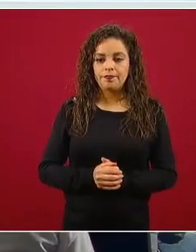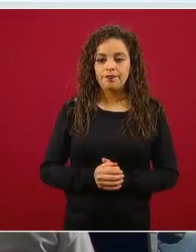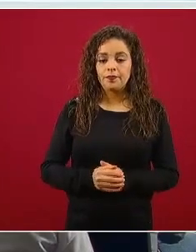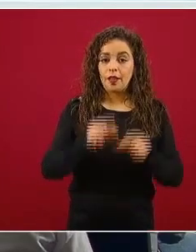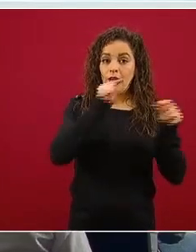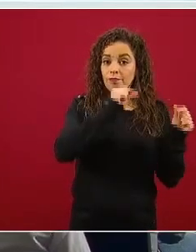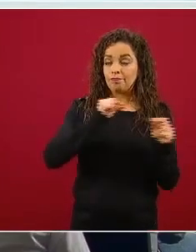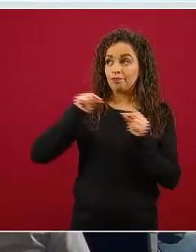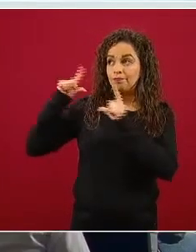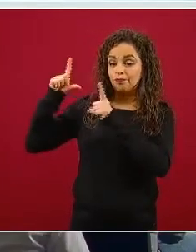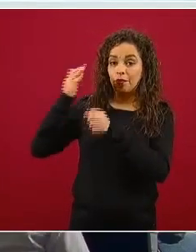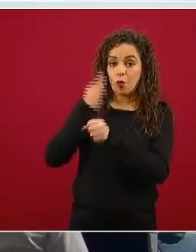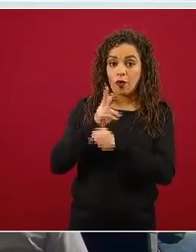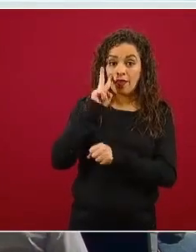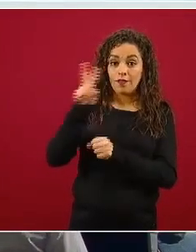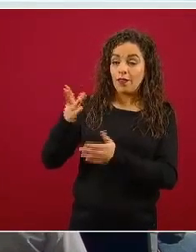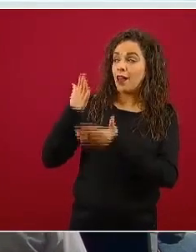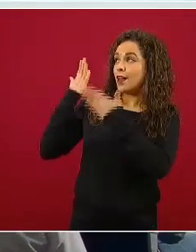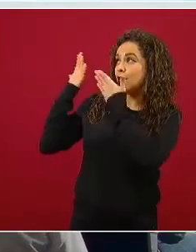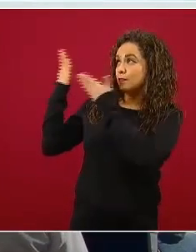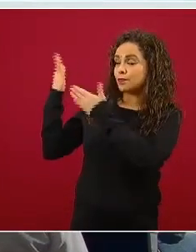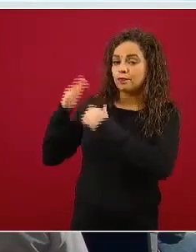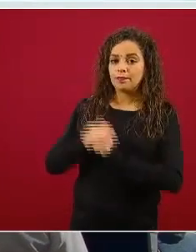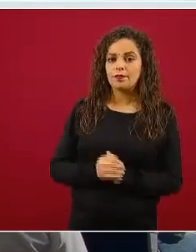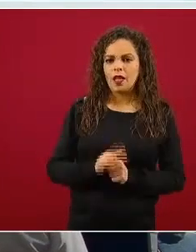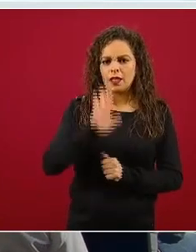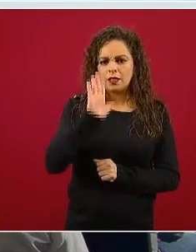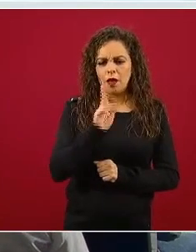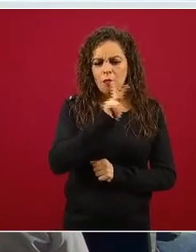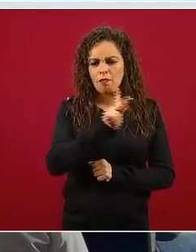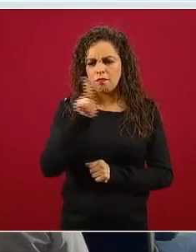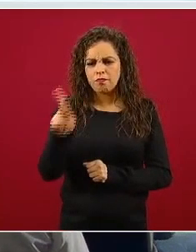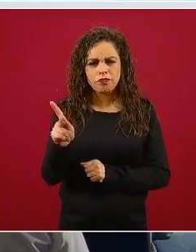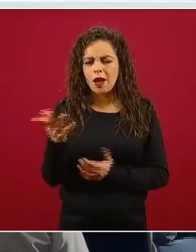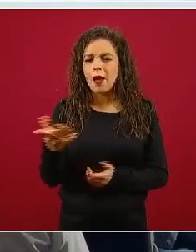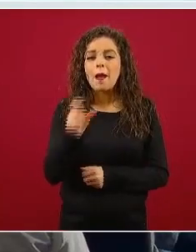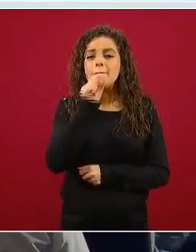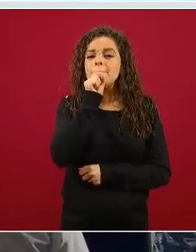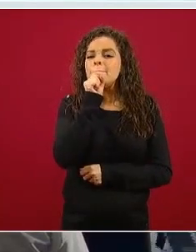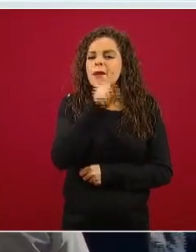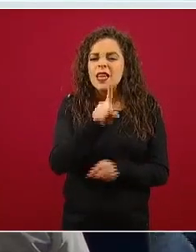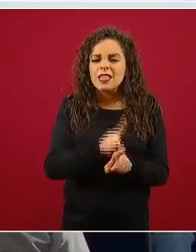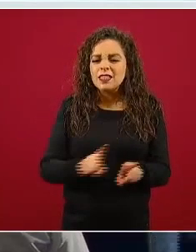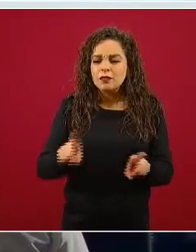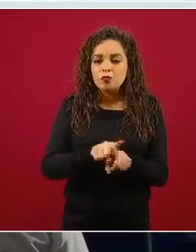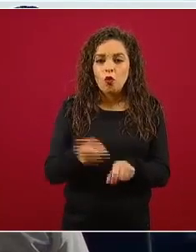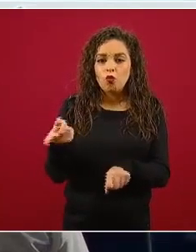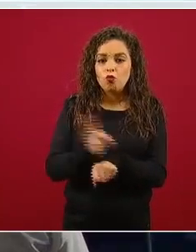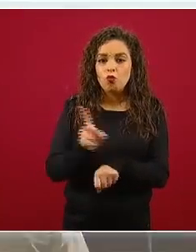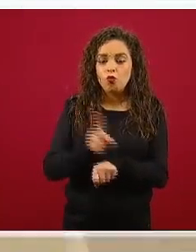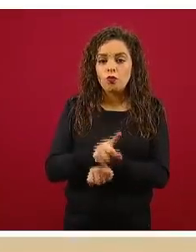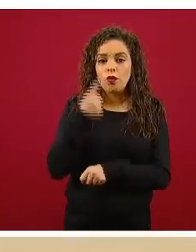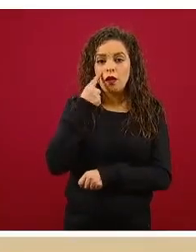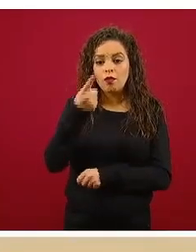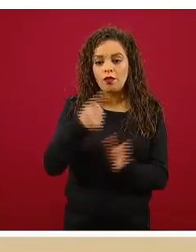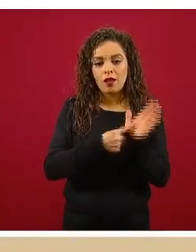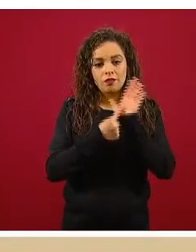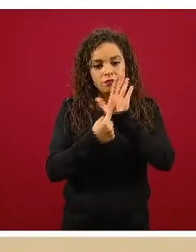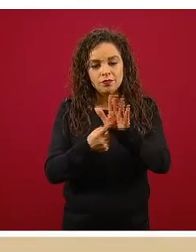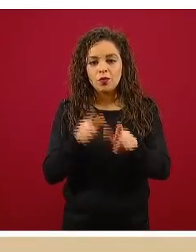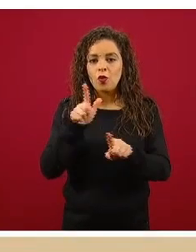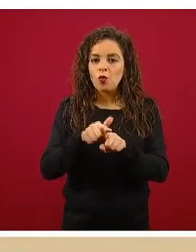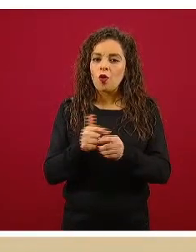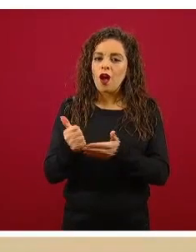la misma que acaba de presentar el doctor Alomía y que es la que presentamos todos los días con un color azul y un poco de